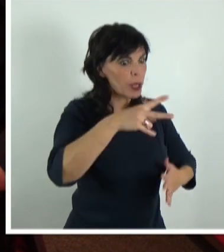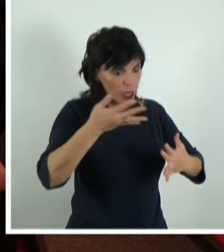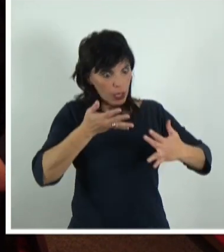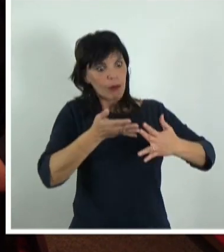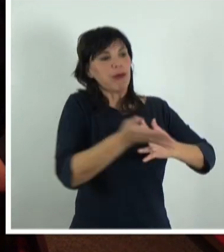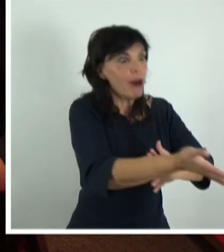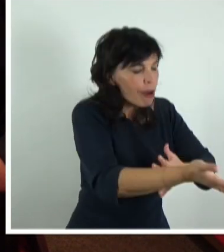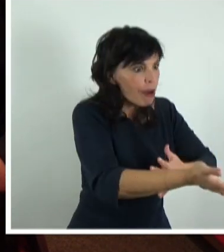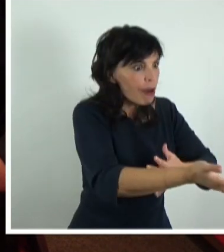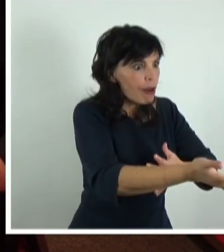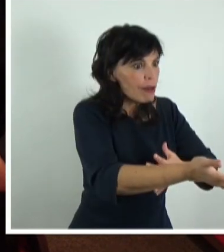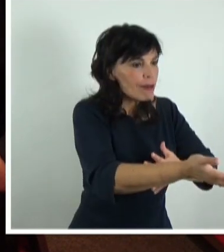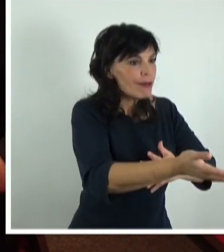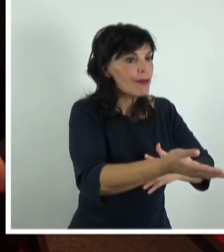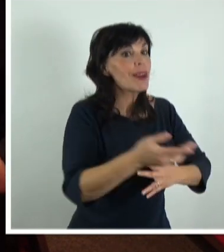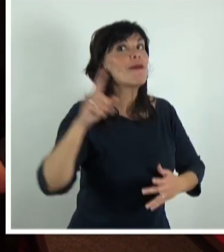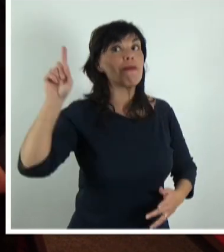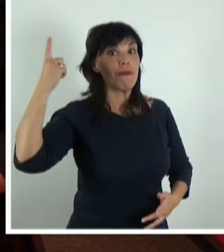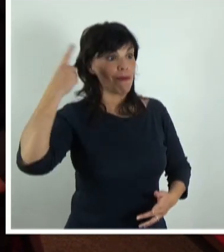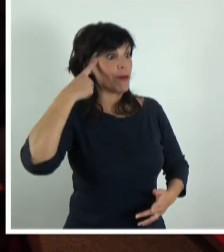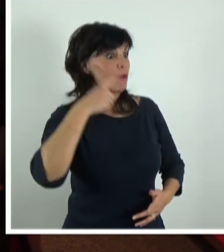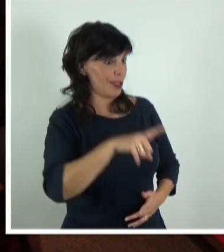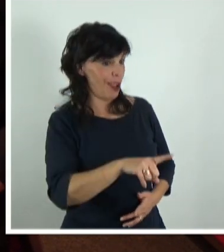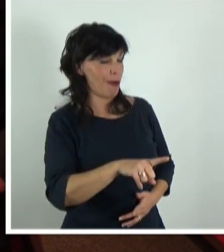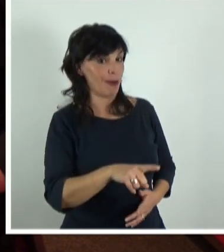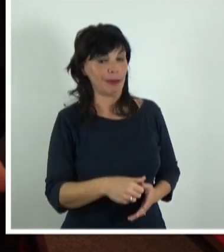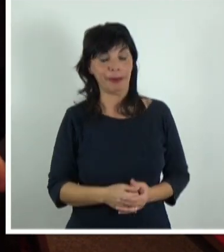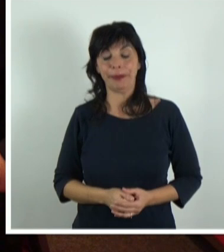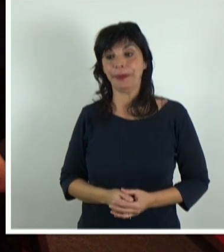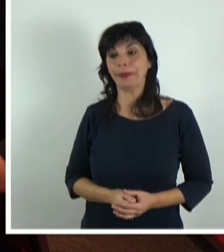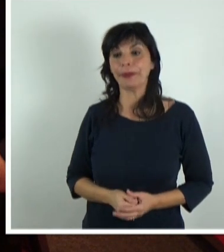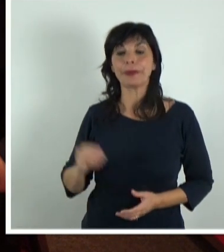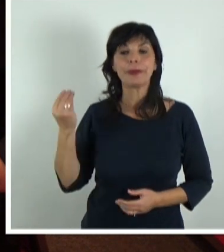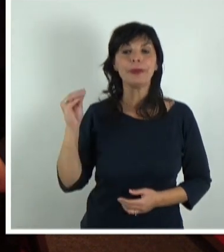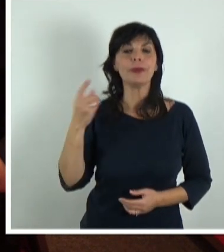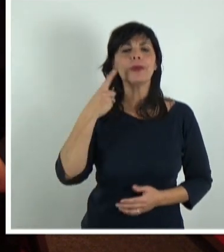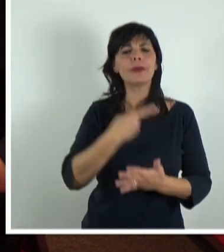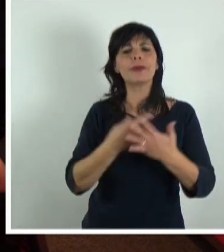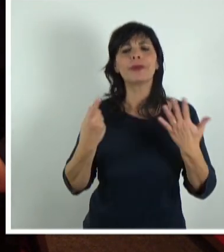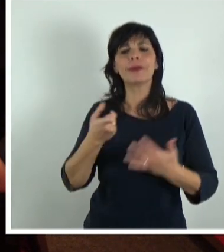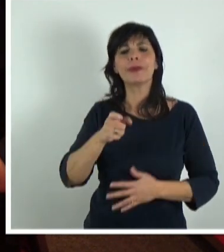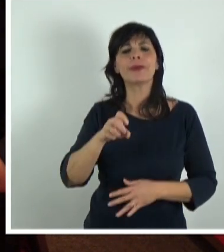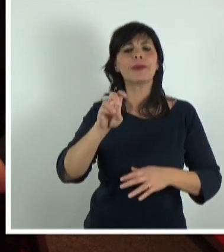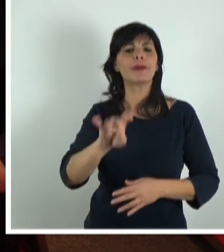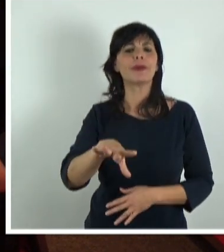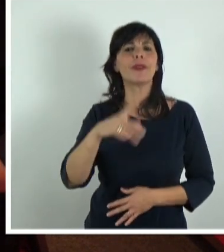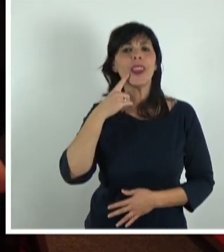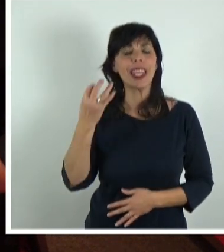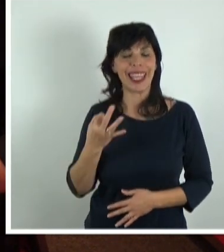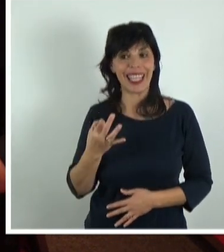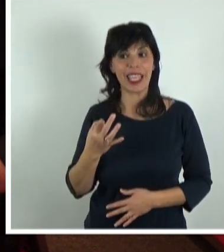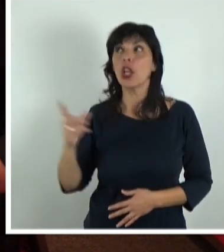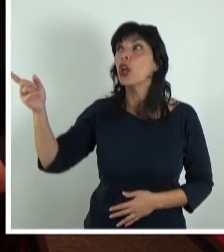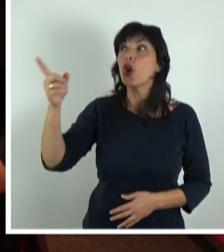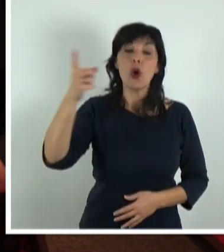Es interesante que cuando dice en Juan capítulo 16, versículo 15, vosotros no me habéis